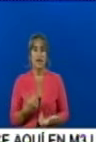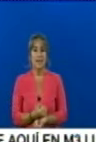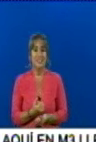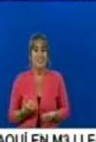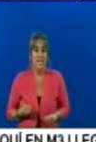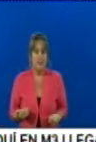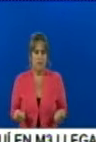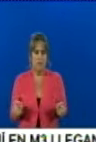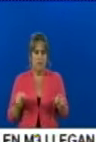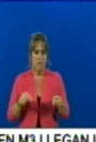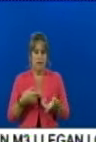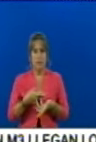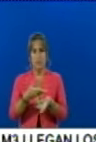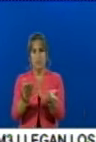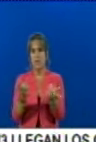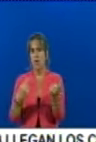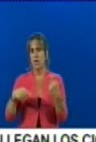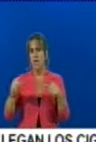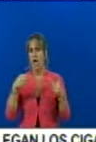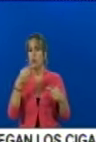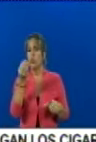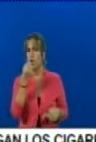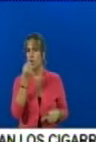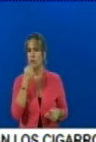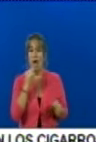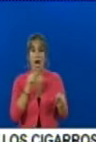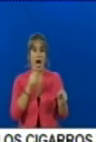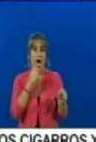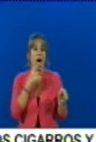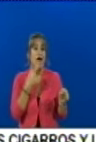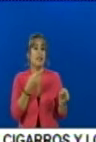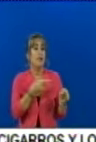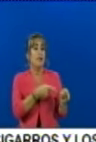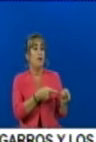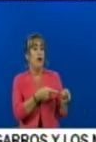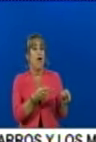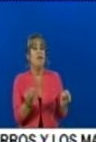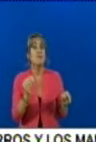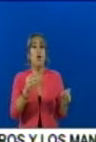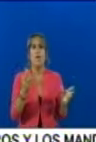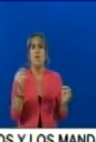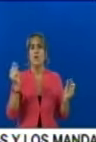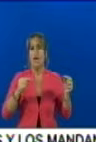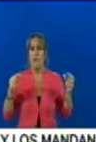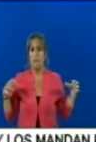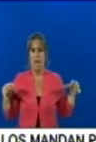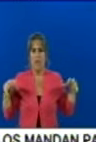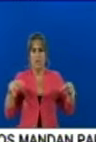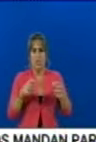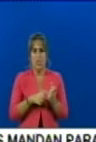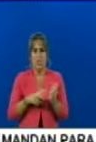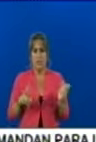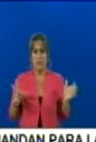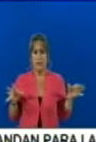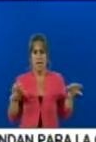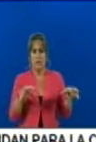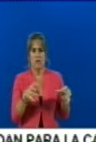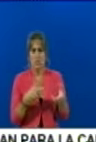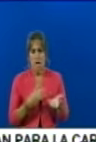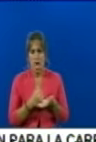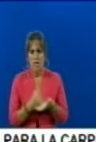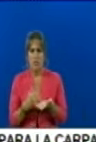que implica la distribución de cada uno de estos productos, donde están además involucradas muchas personas del territorio de Santiago de Cuba. Yo